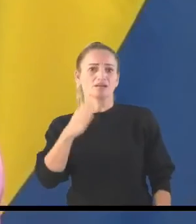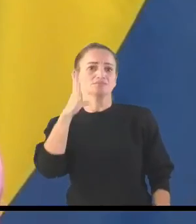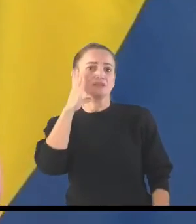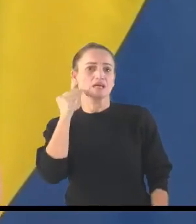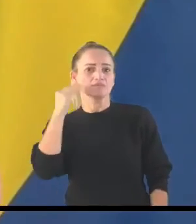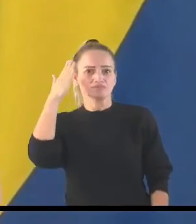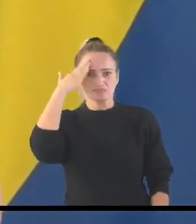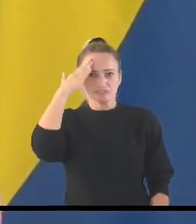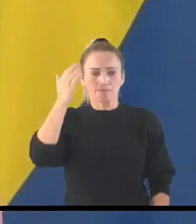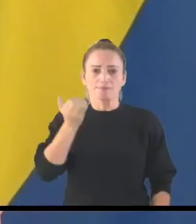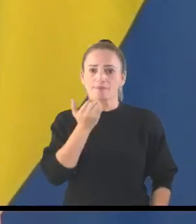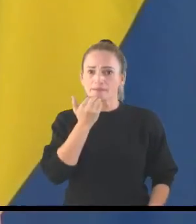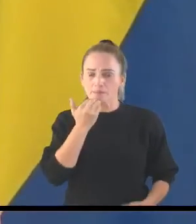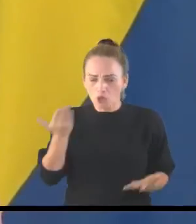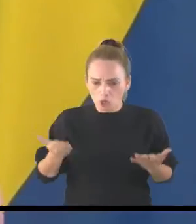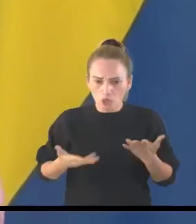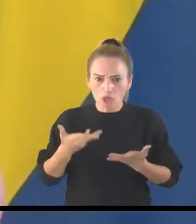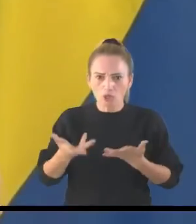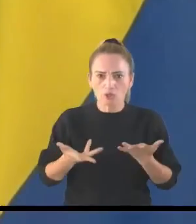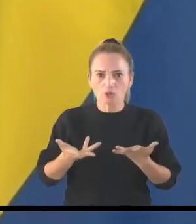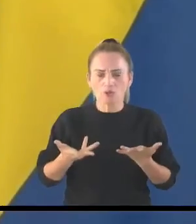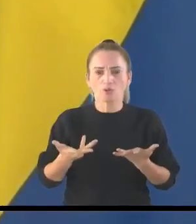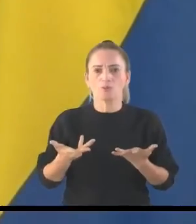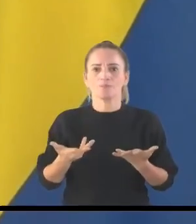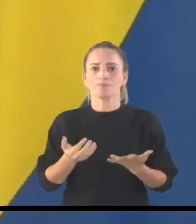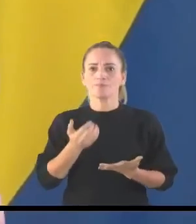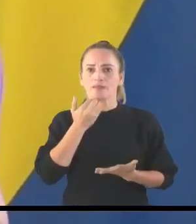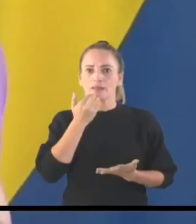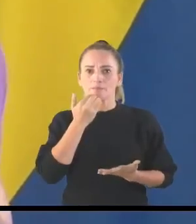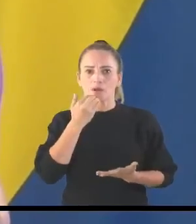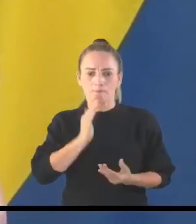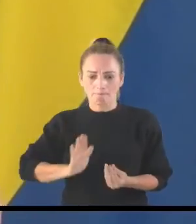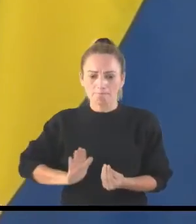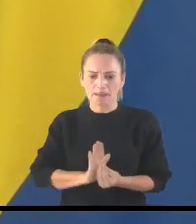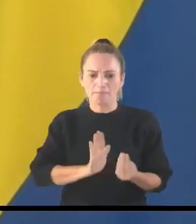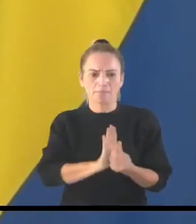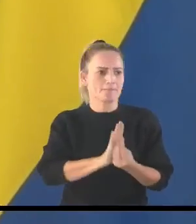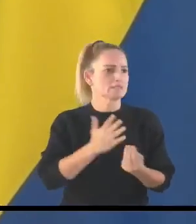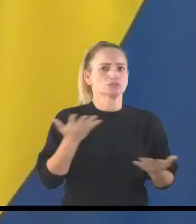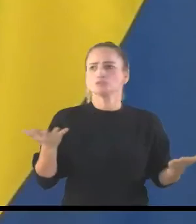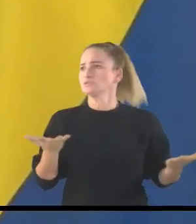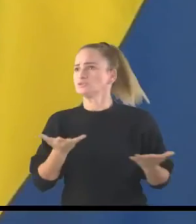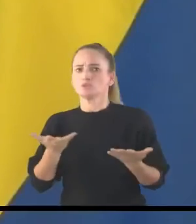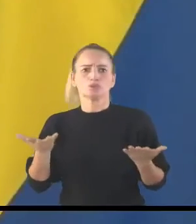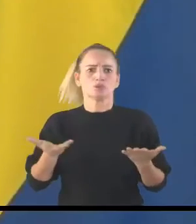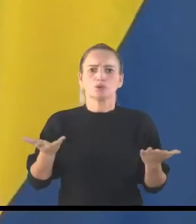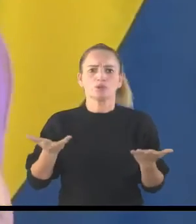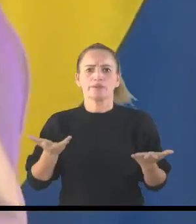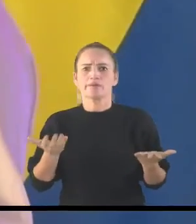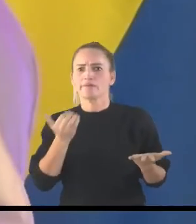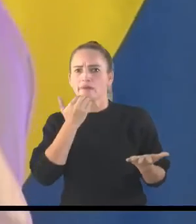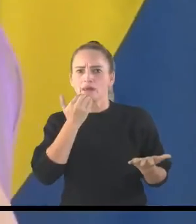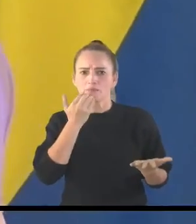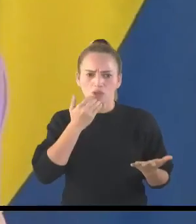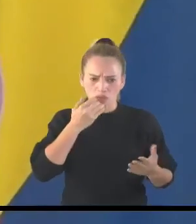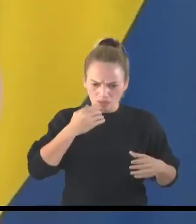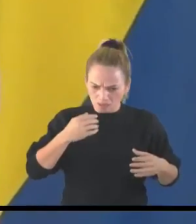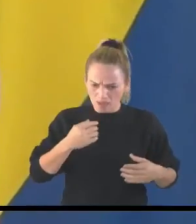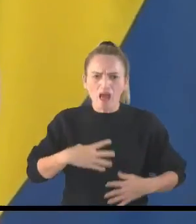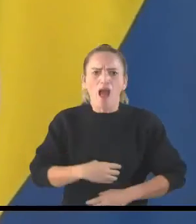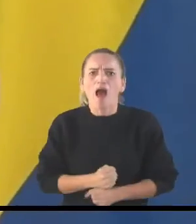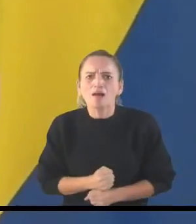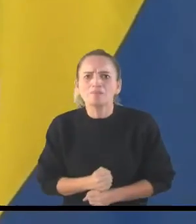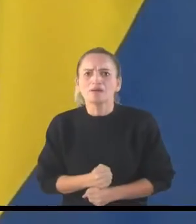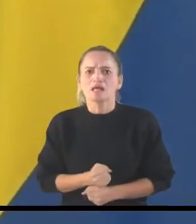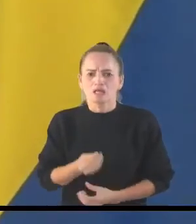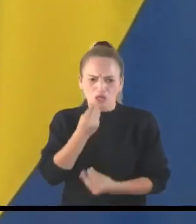dolor de lo que significa que alguien se desplace y no tenga un bocado de comida